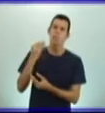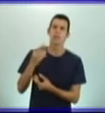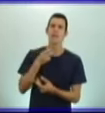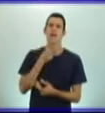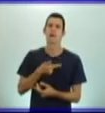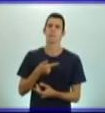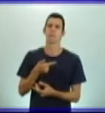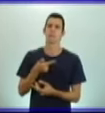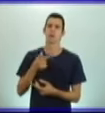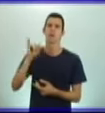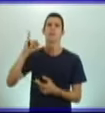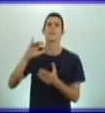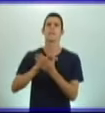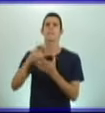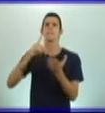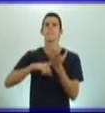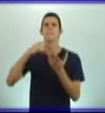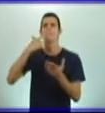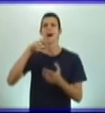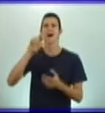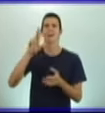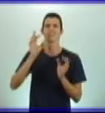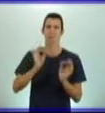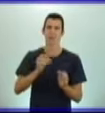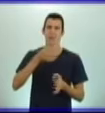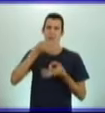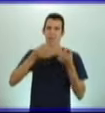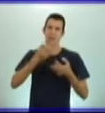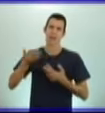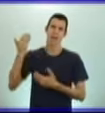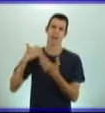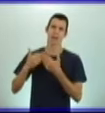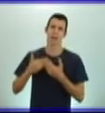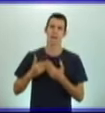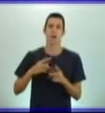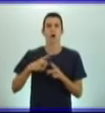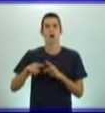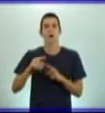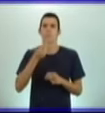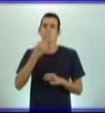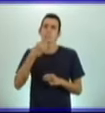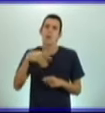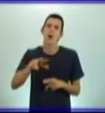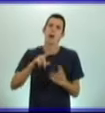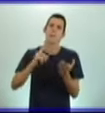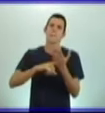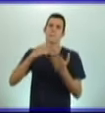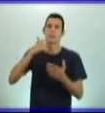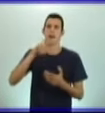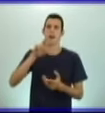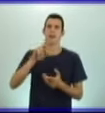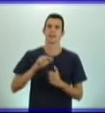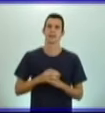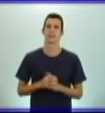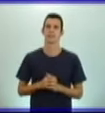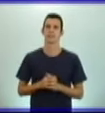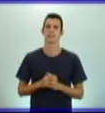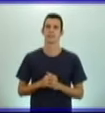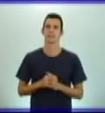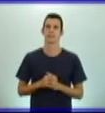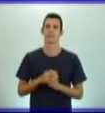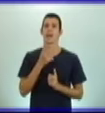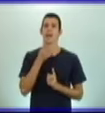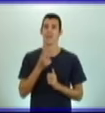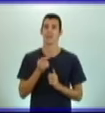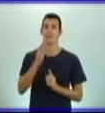al eje de las Y, ni tampoco es centralmente simétrica. Ahora, el comportamiento del crecimiento de la función, que es otro